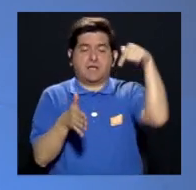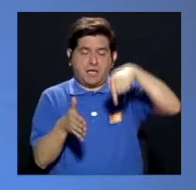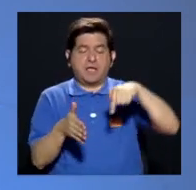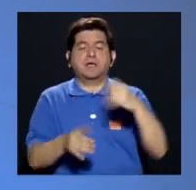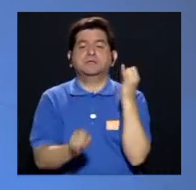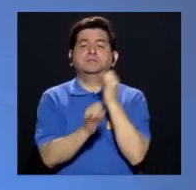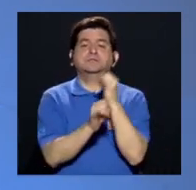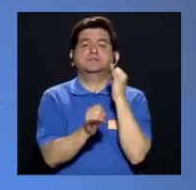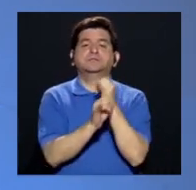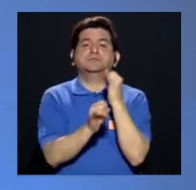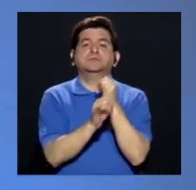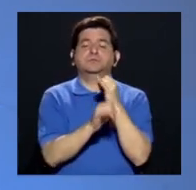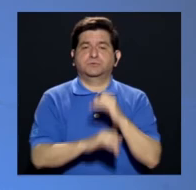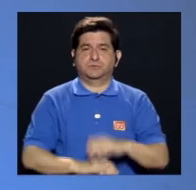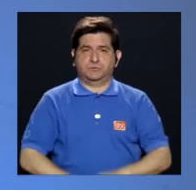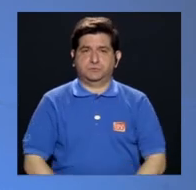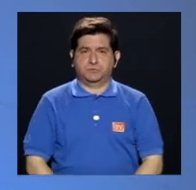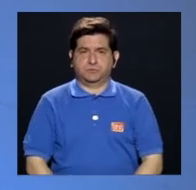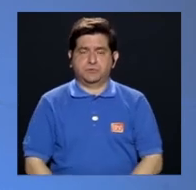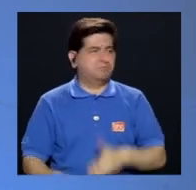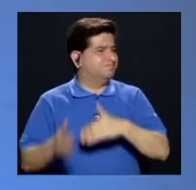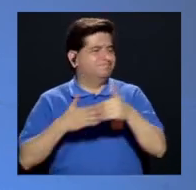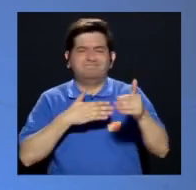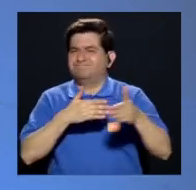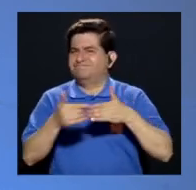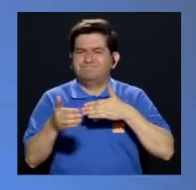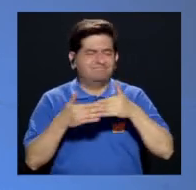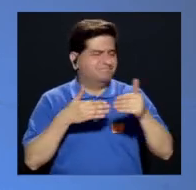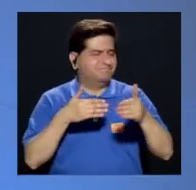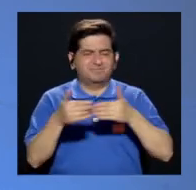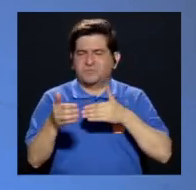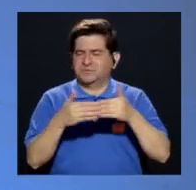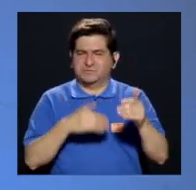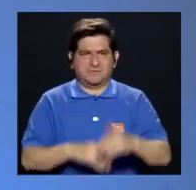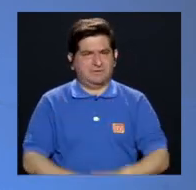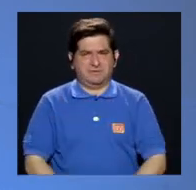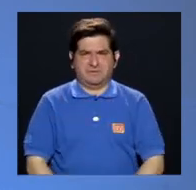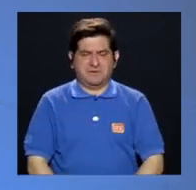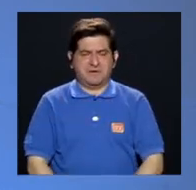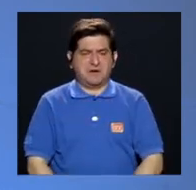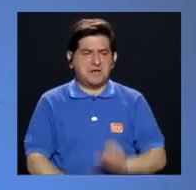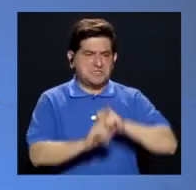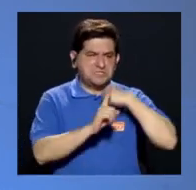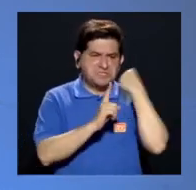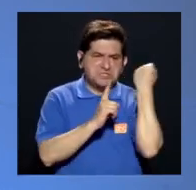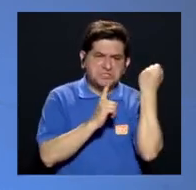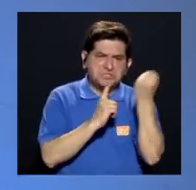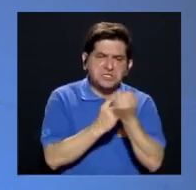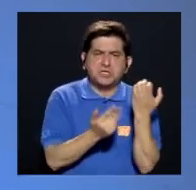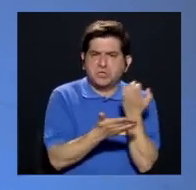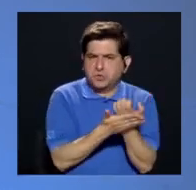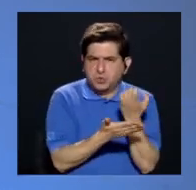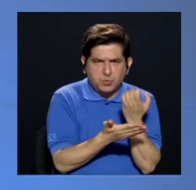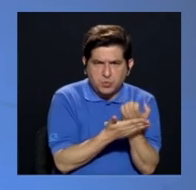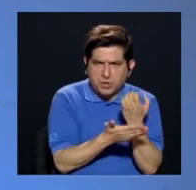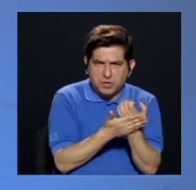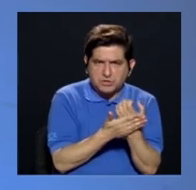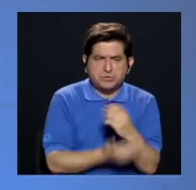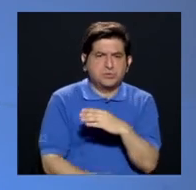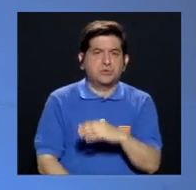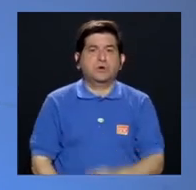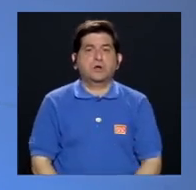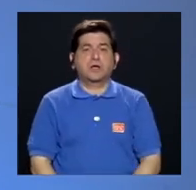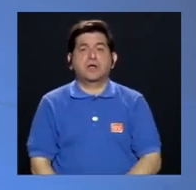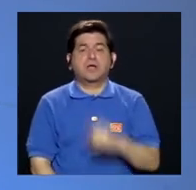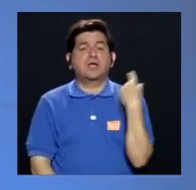nuestra institución, sin importar las condiciones económicas e